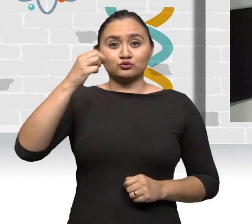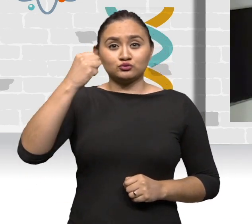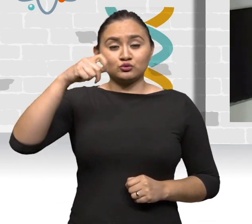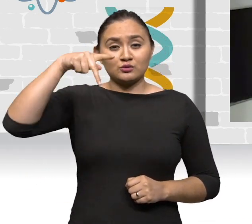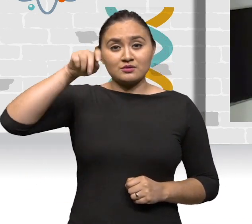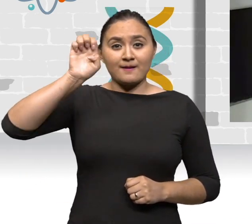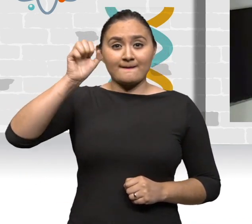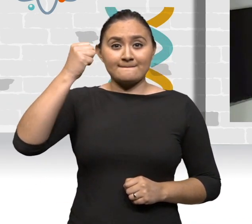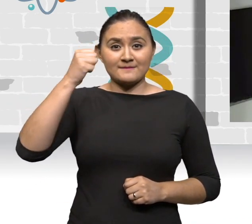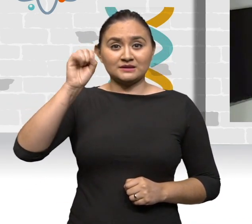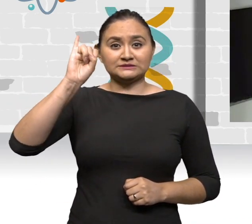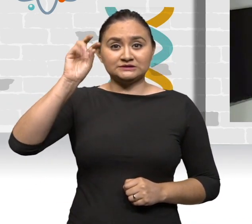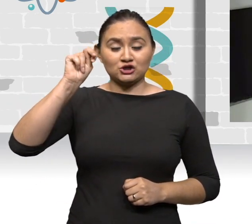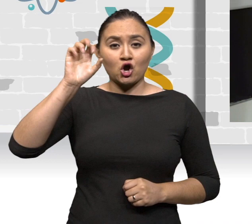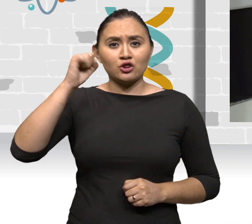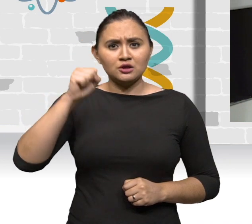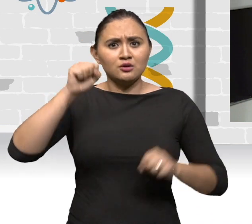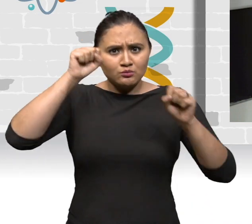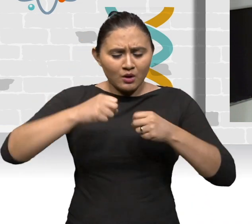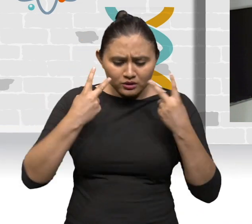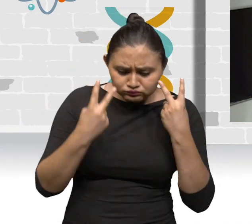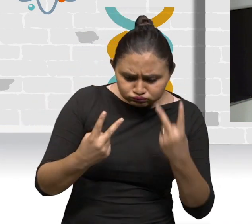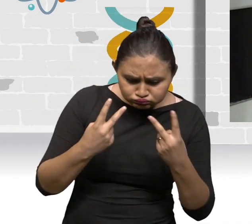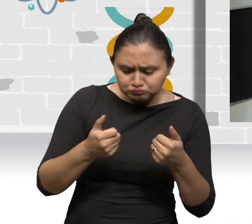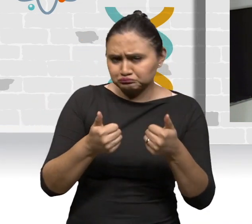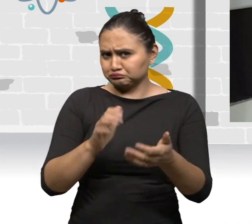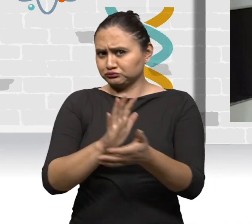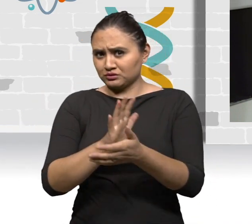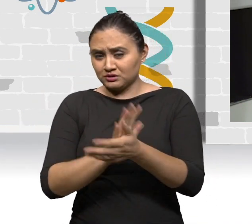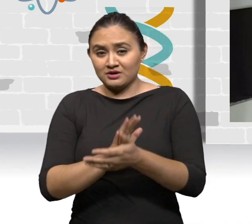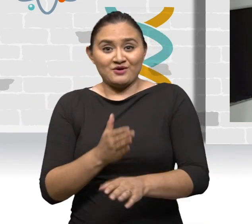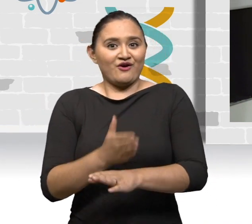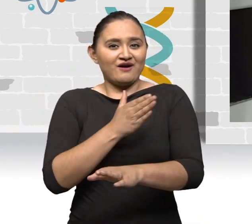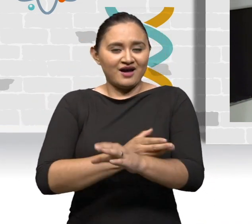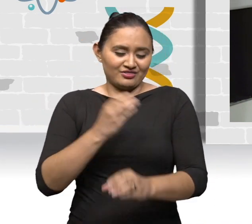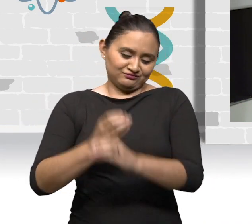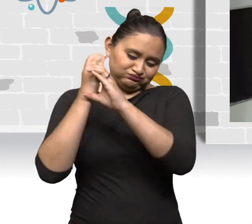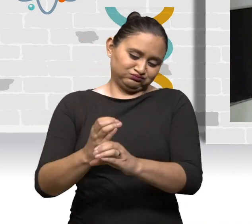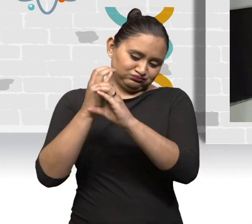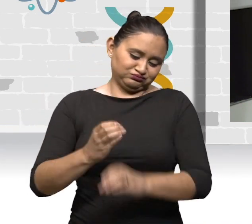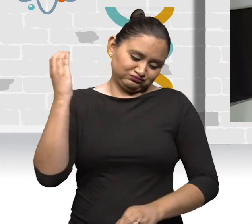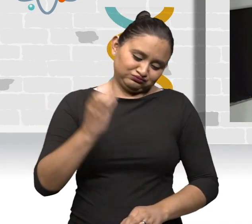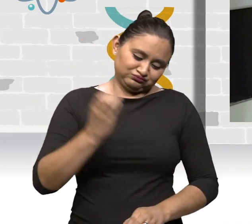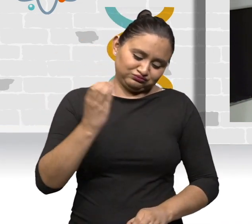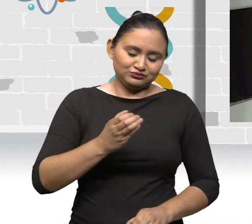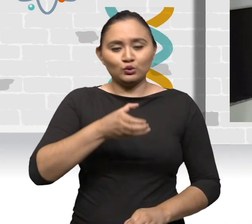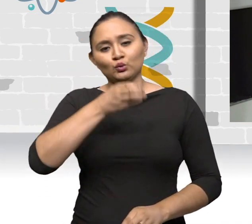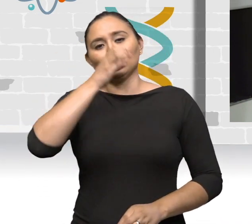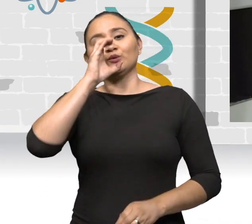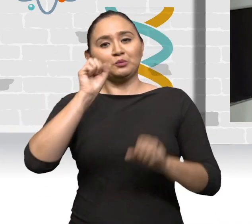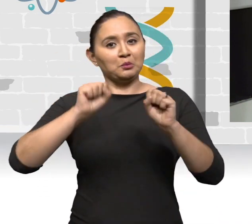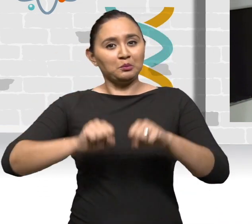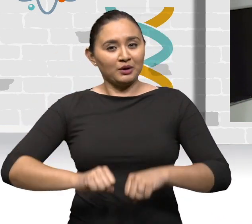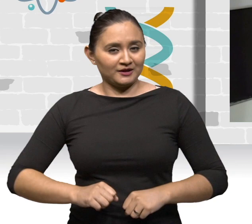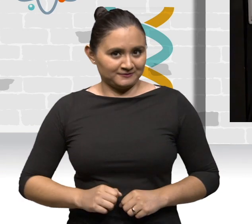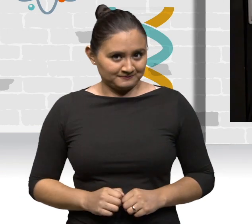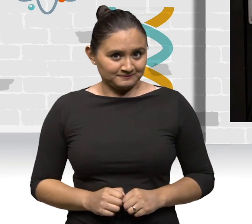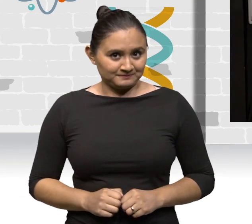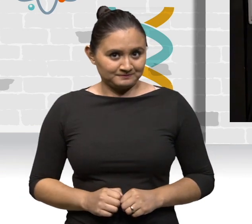puede distinguirse a simple vista, como sucede con los antiácidos, en los cuales si no se los agita bien antes de bebérselos, podemos encontrar estas